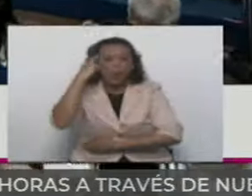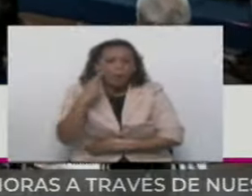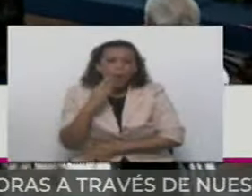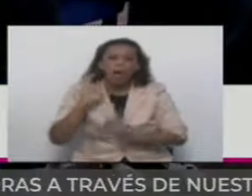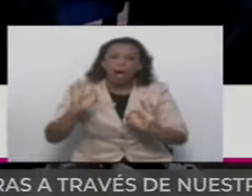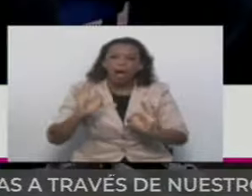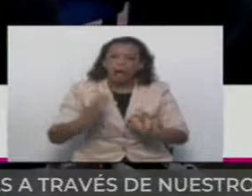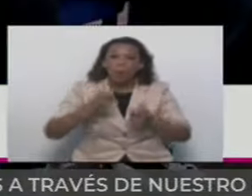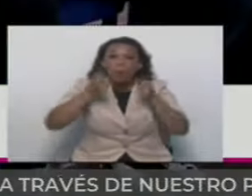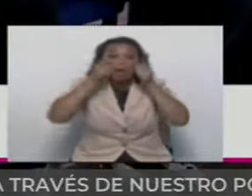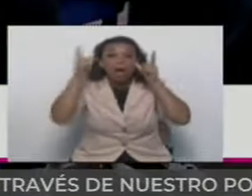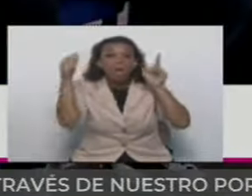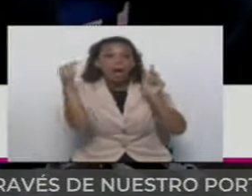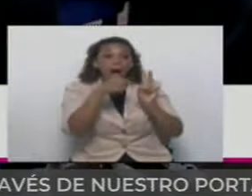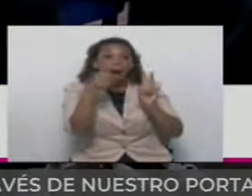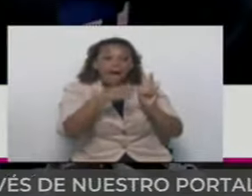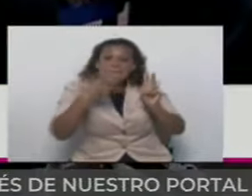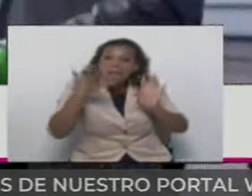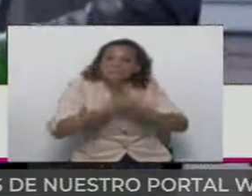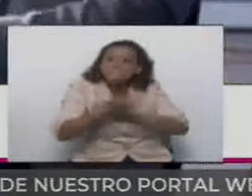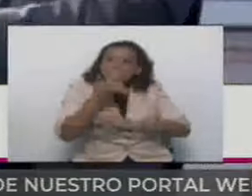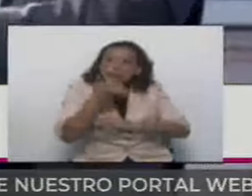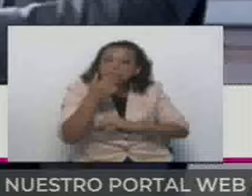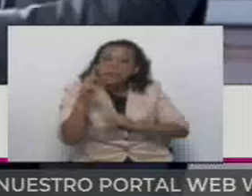con asombro.